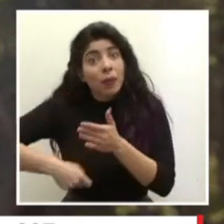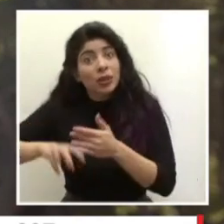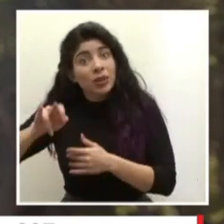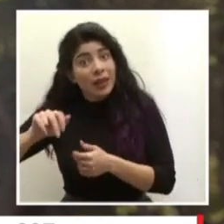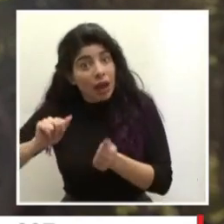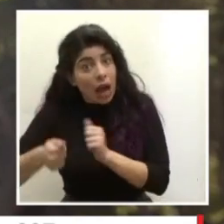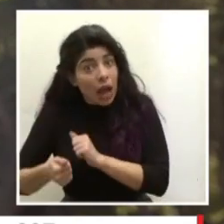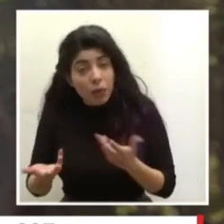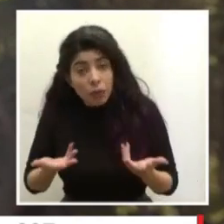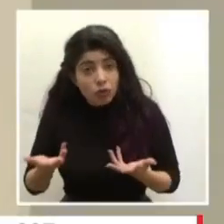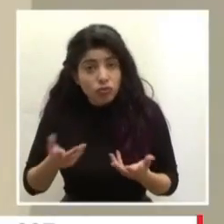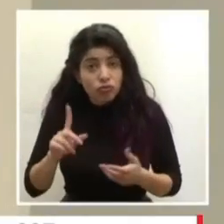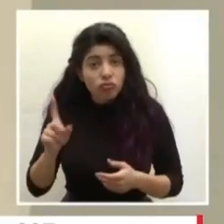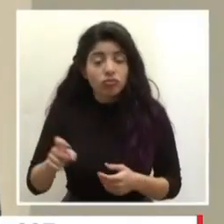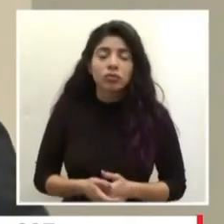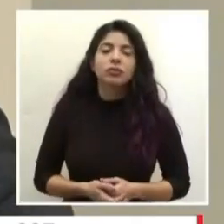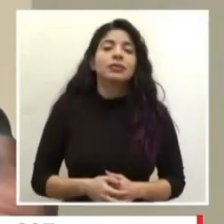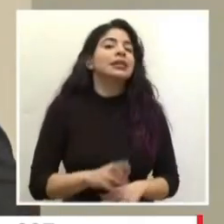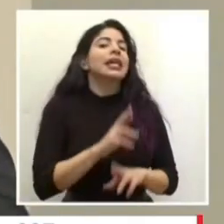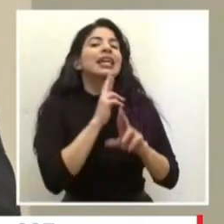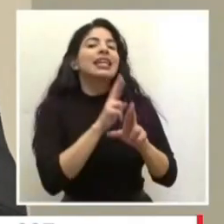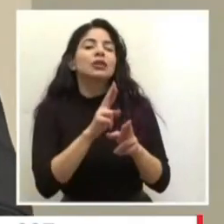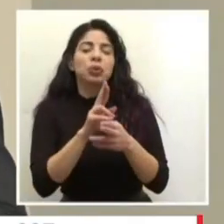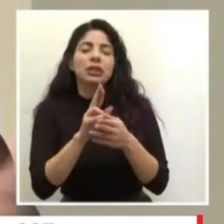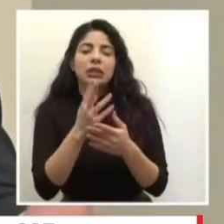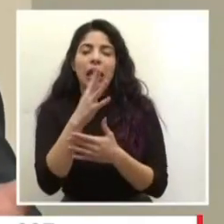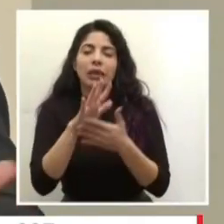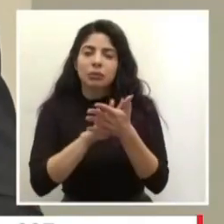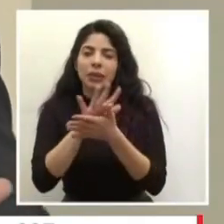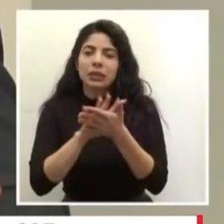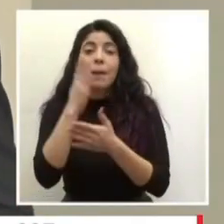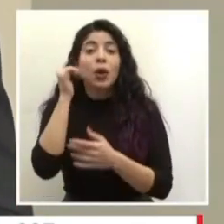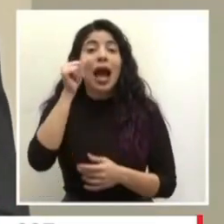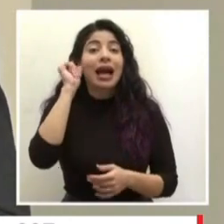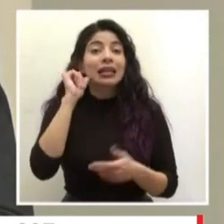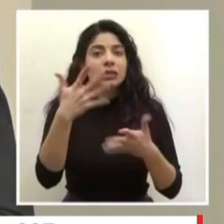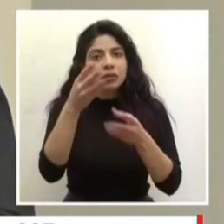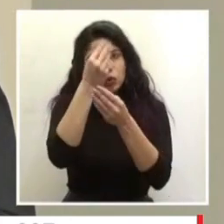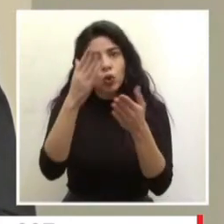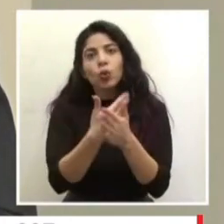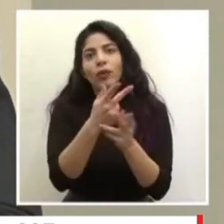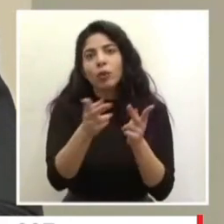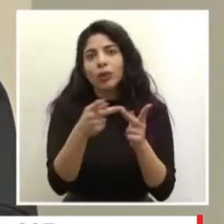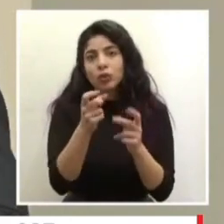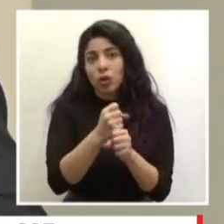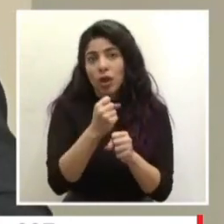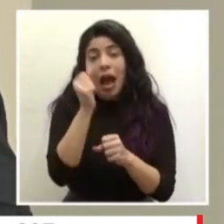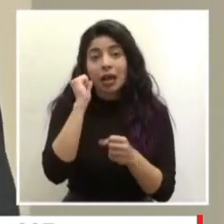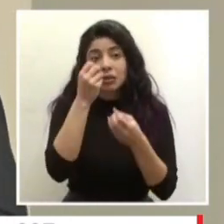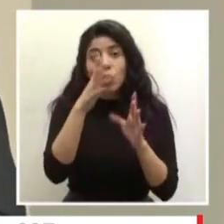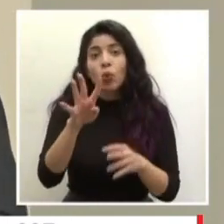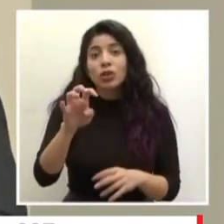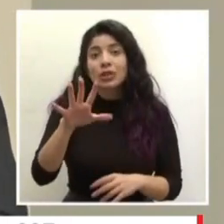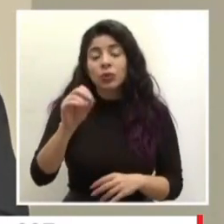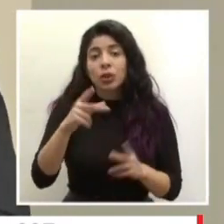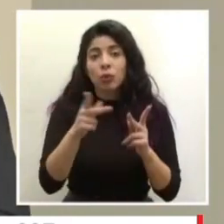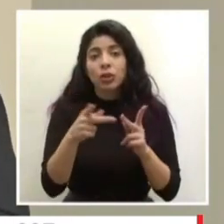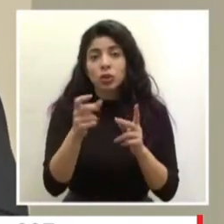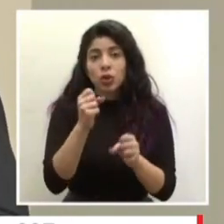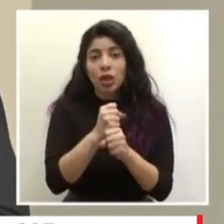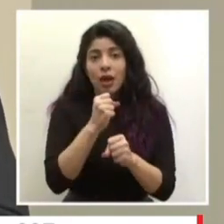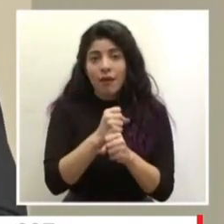agregado? La respuesta es mixta porque casualmente ayer anunciábamos nuevos puestos de trabajo. Se anunciaban 450 puestos